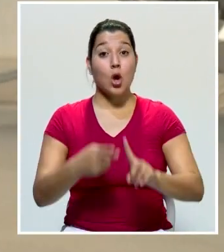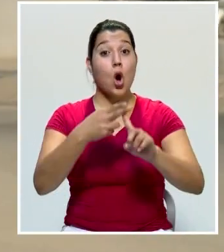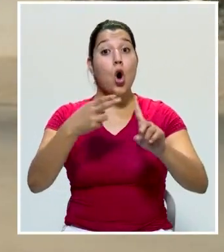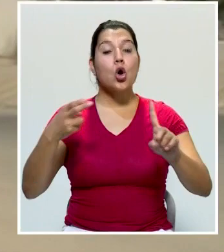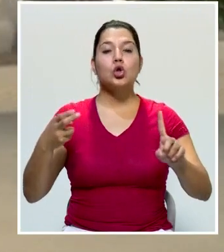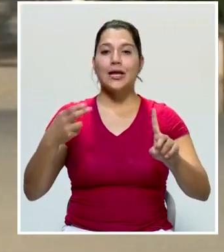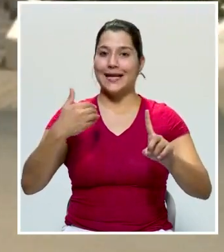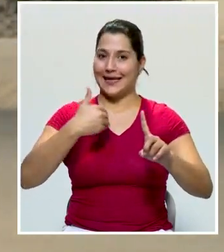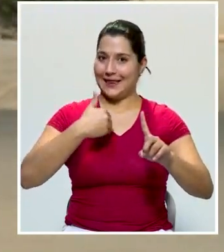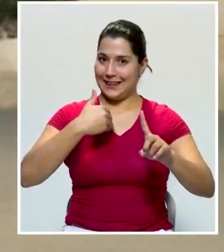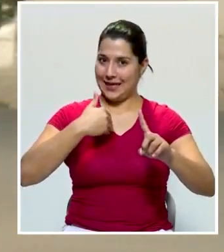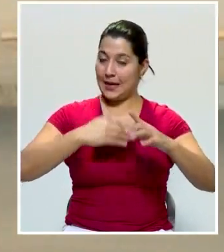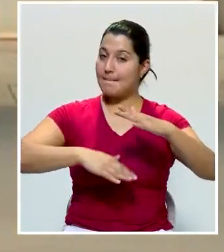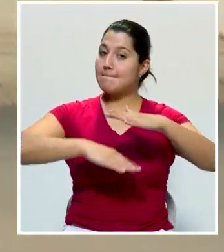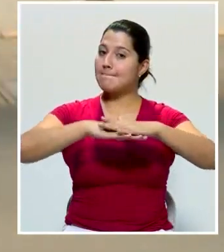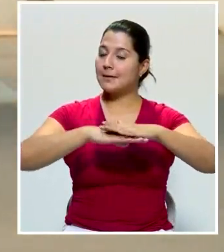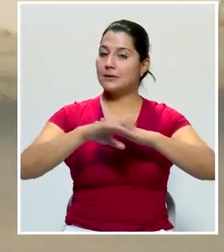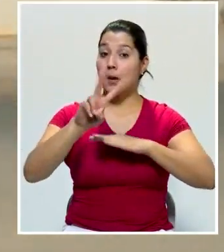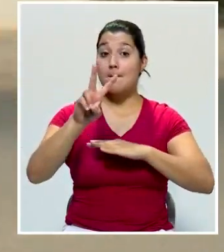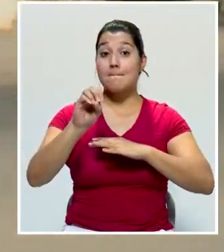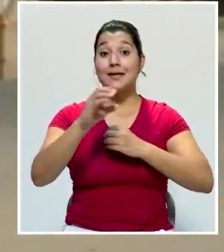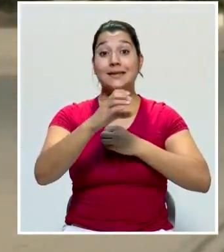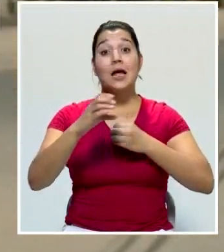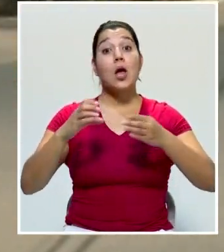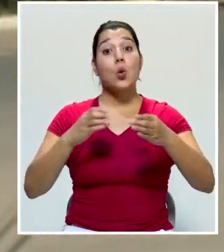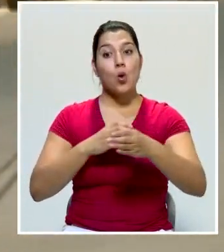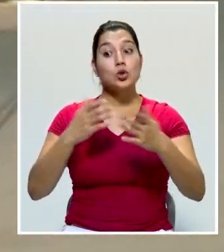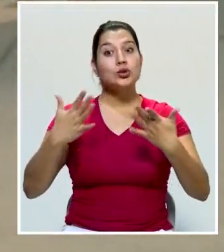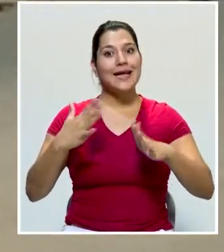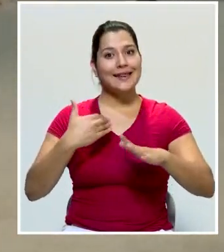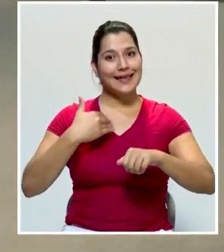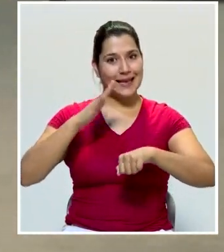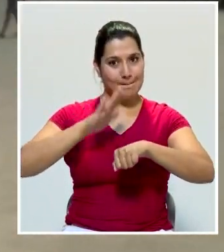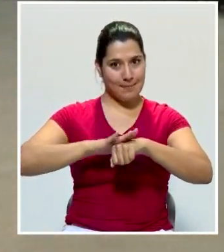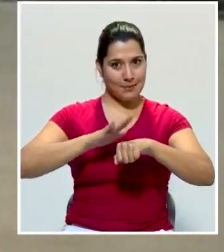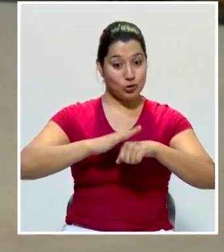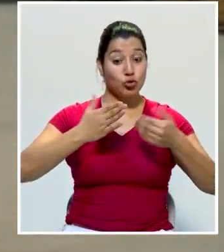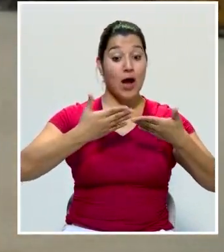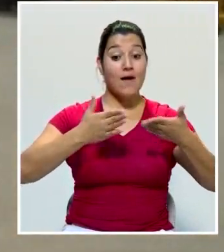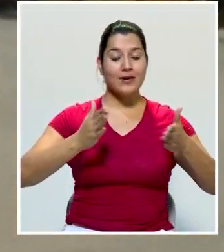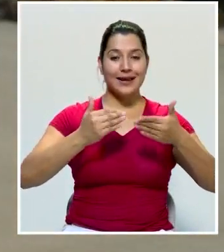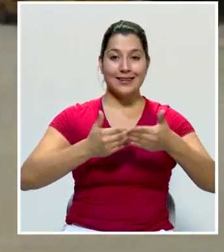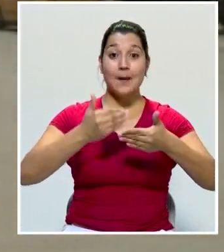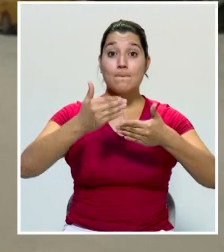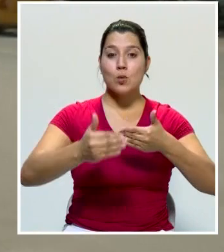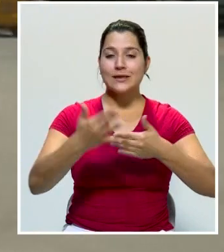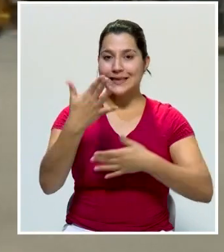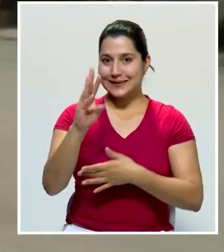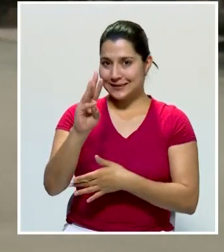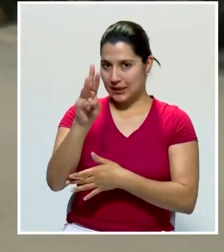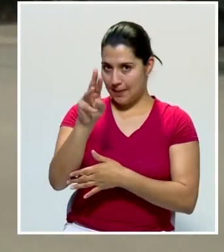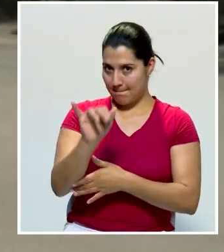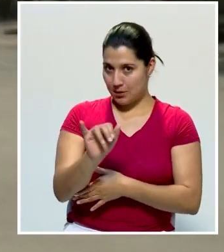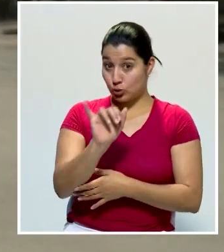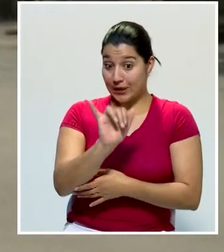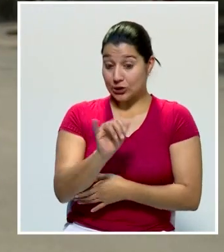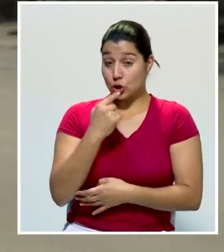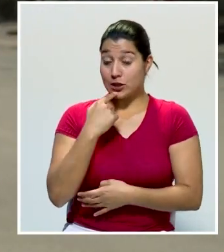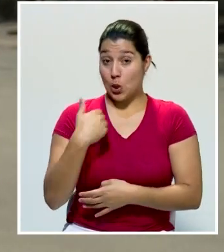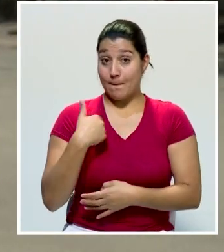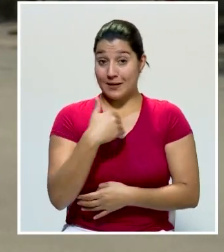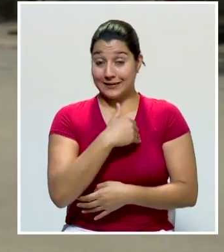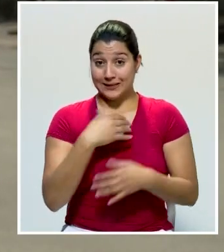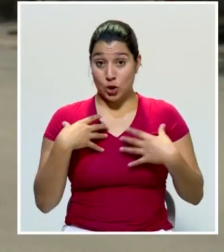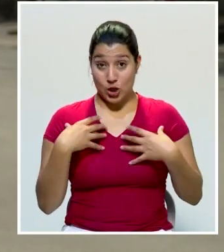tienen máximo 20 habitaciones son los que pueden abrir a partir del próximo 16 de mayo. Así lo dio a conocer el Ministerio de Salud en